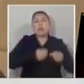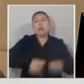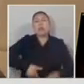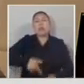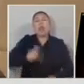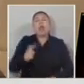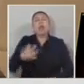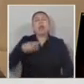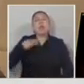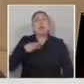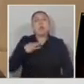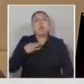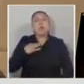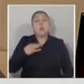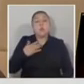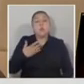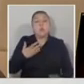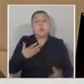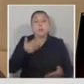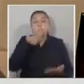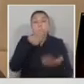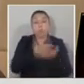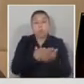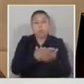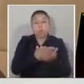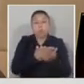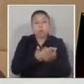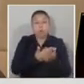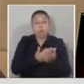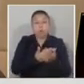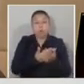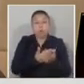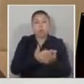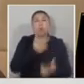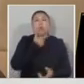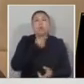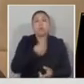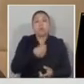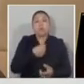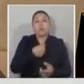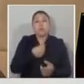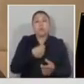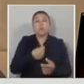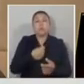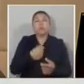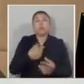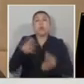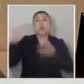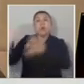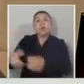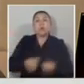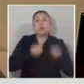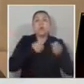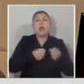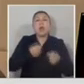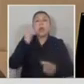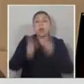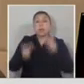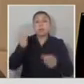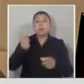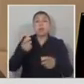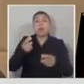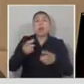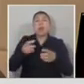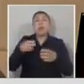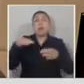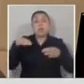para portar armas, cuando quiso requisar incluso las armas de los coleccionistas, repito, de los